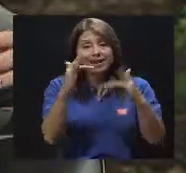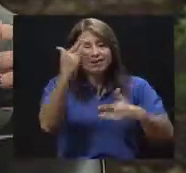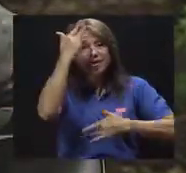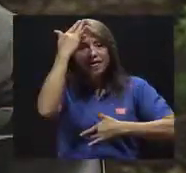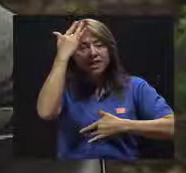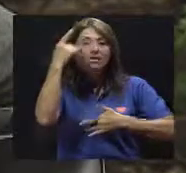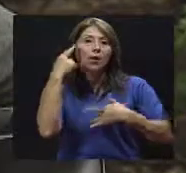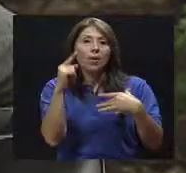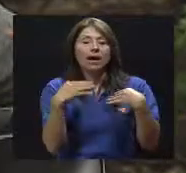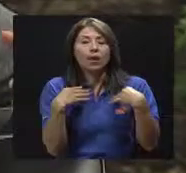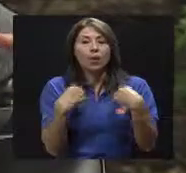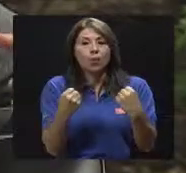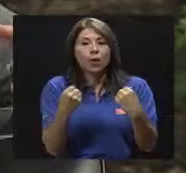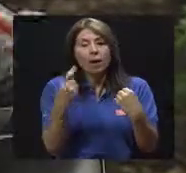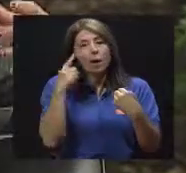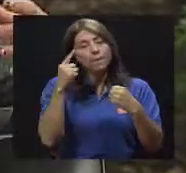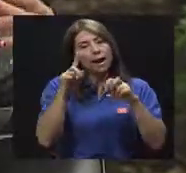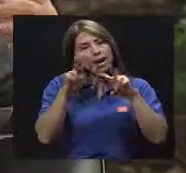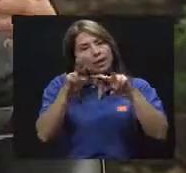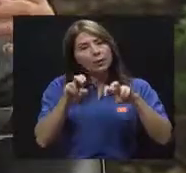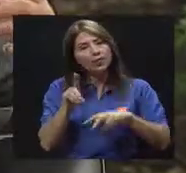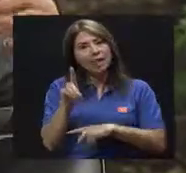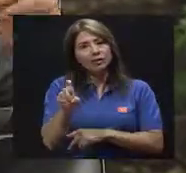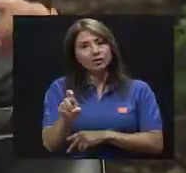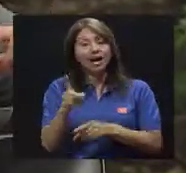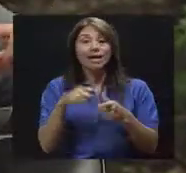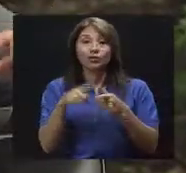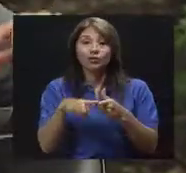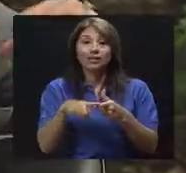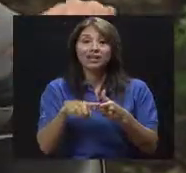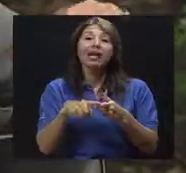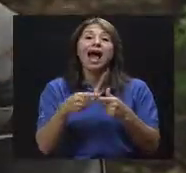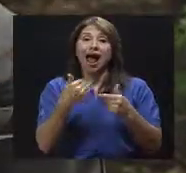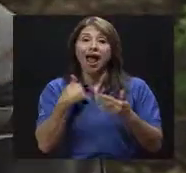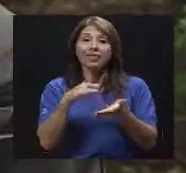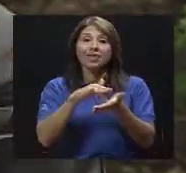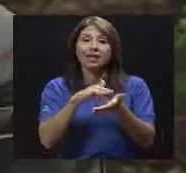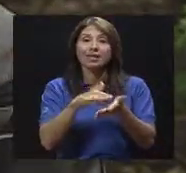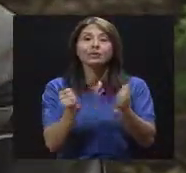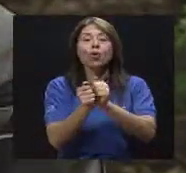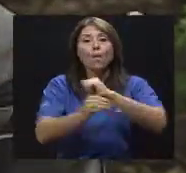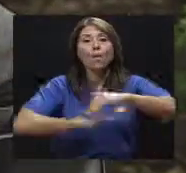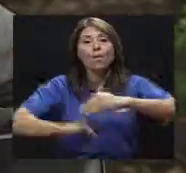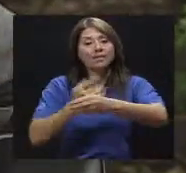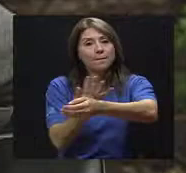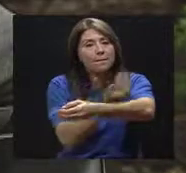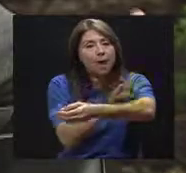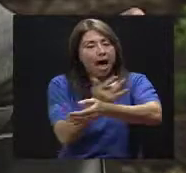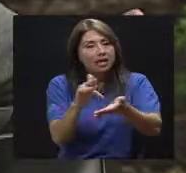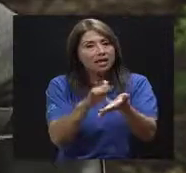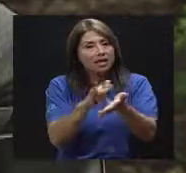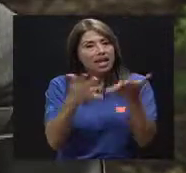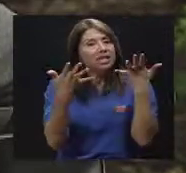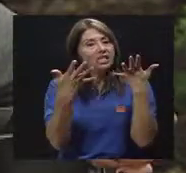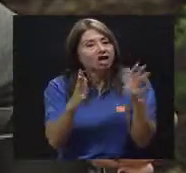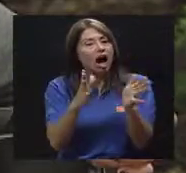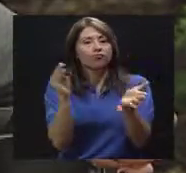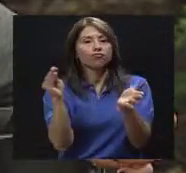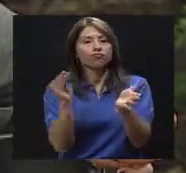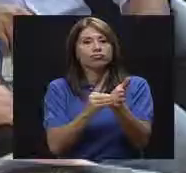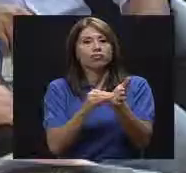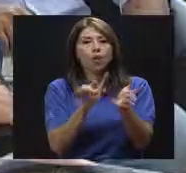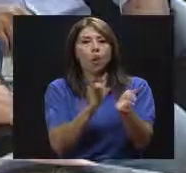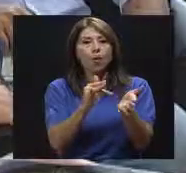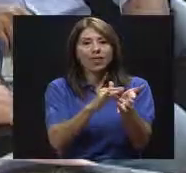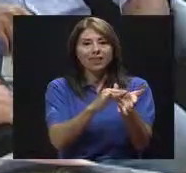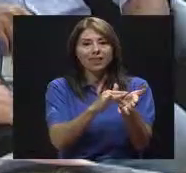o, por ejemplo, diagnosticar. Entonces hay, por ejemplo, medicamentos a base de plantas medicinales que ya están registrados como